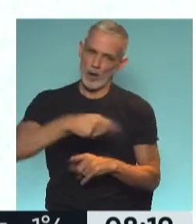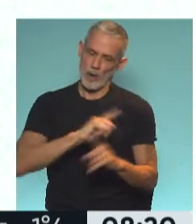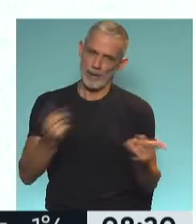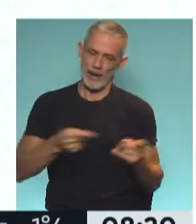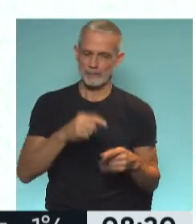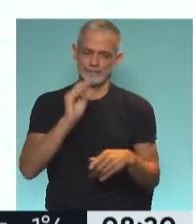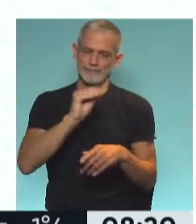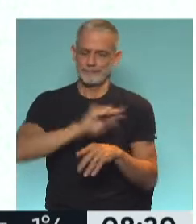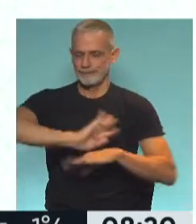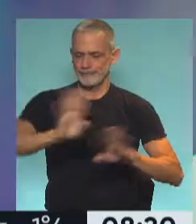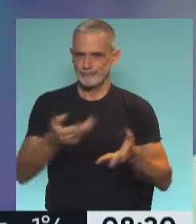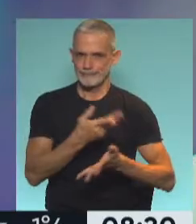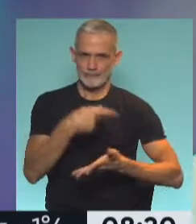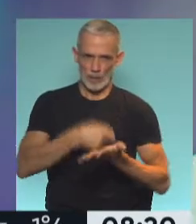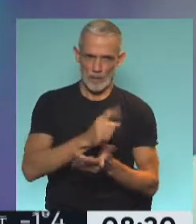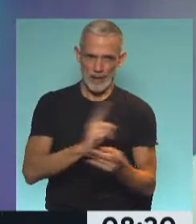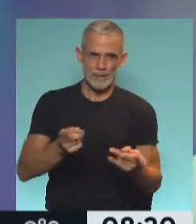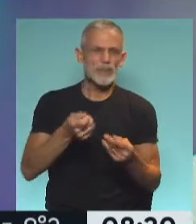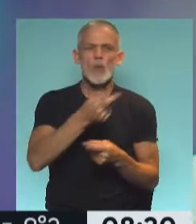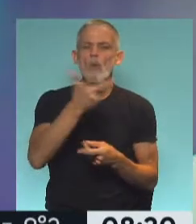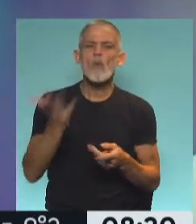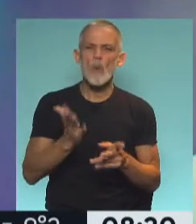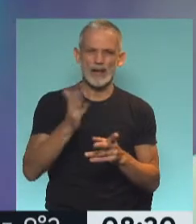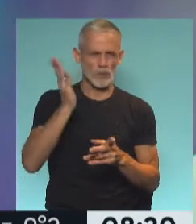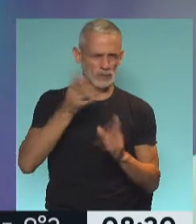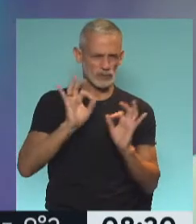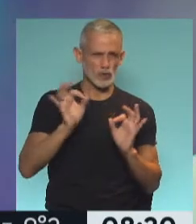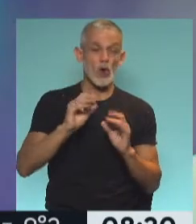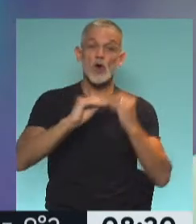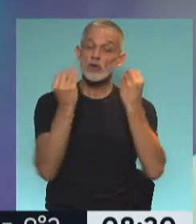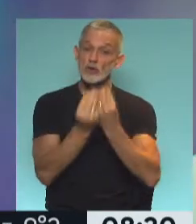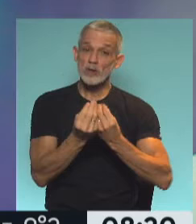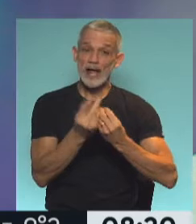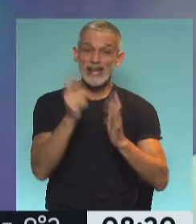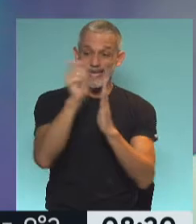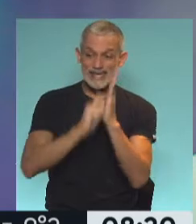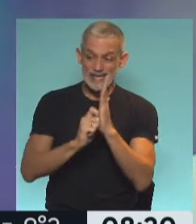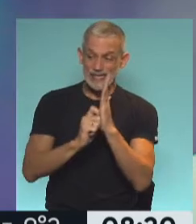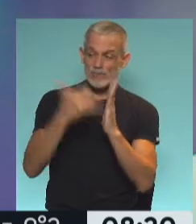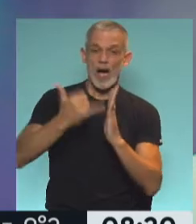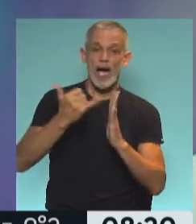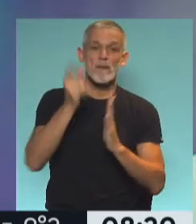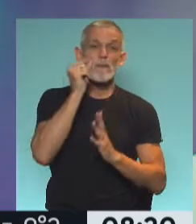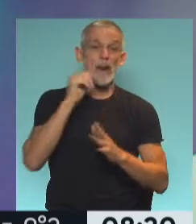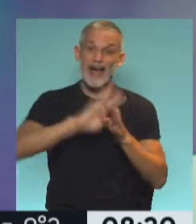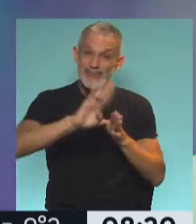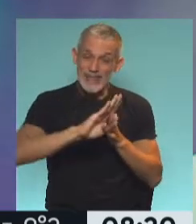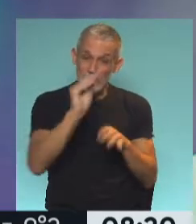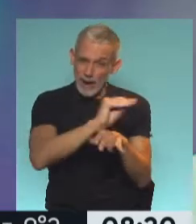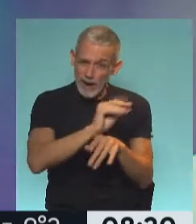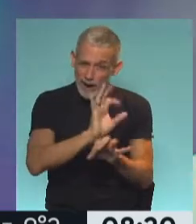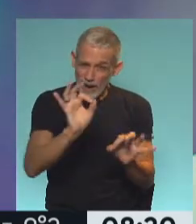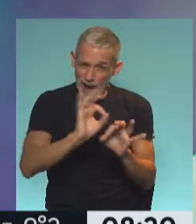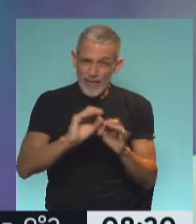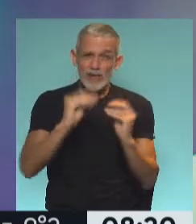dejar de pagar la cuota. Para tener una idea en números, porque hablamos de porcentajes, en el total de inscriptos de padres deudores en la Ciudad de Buenos Aires